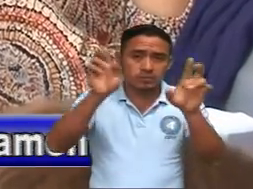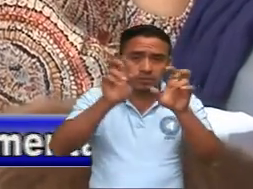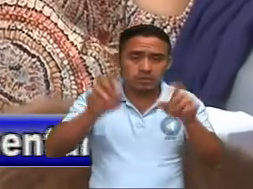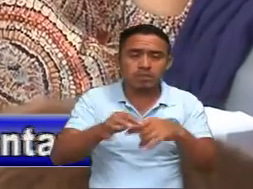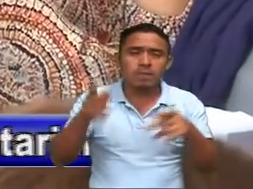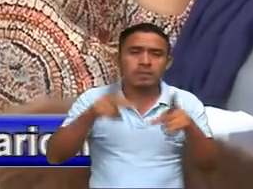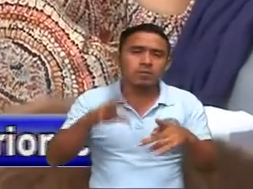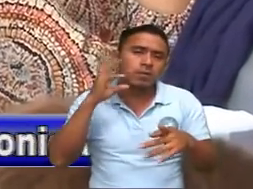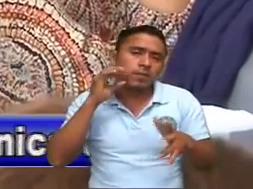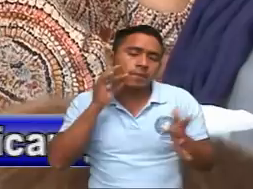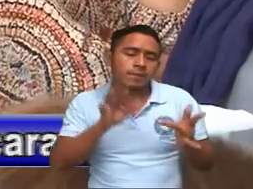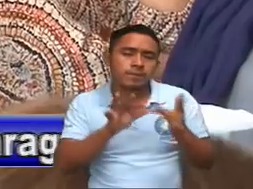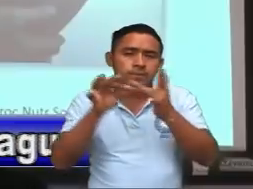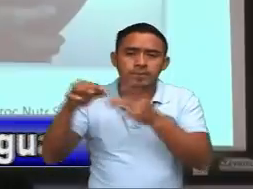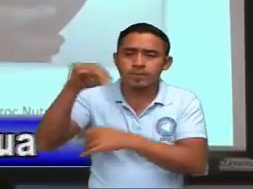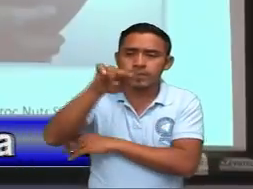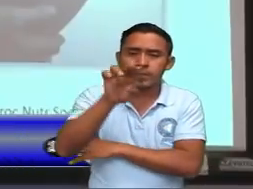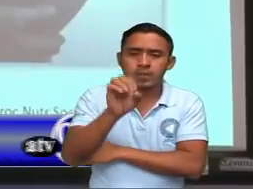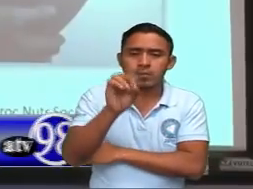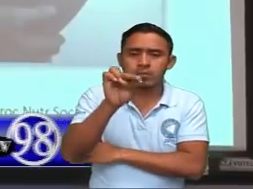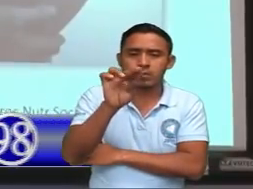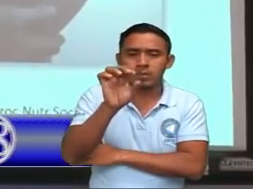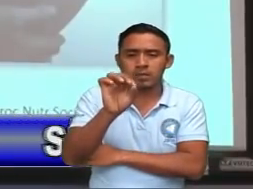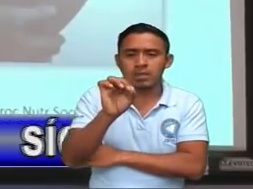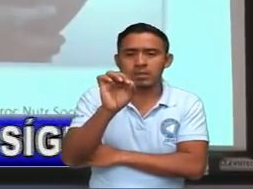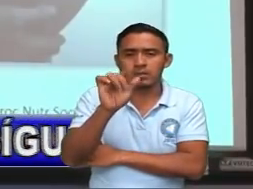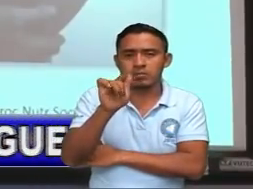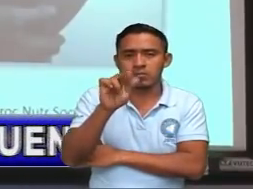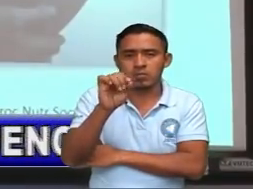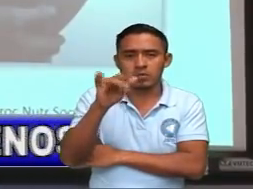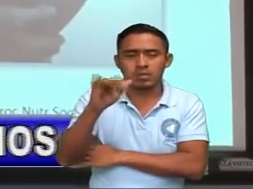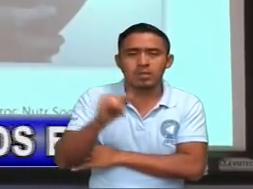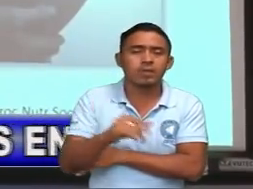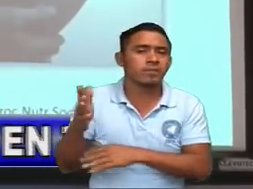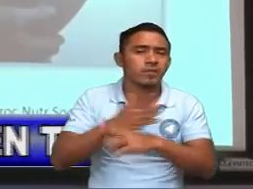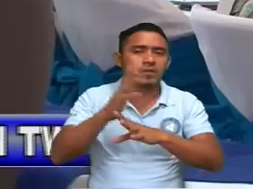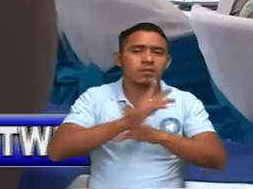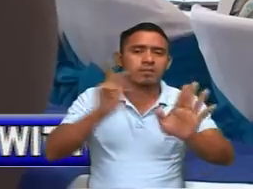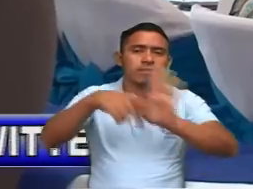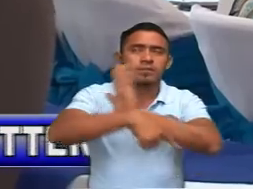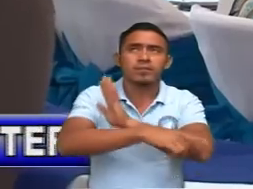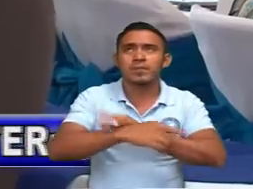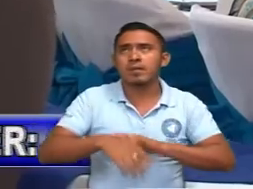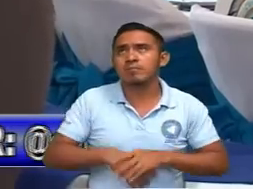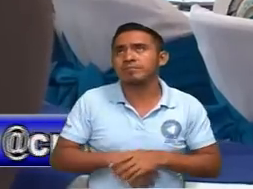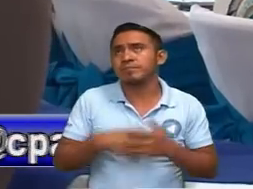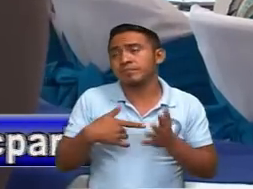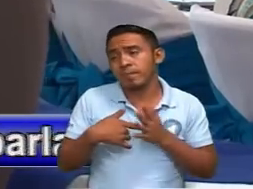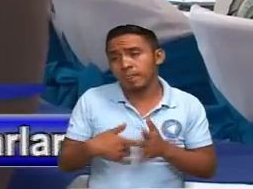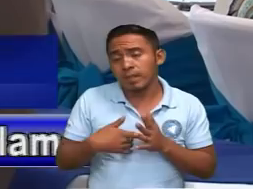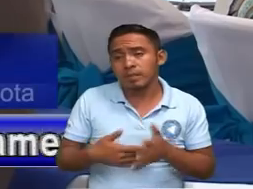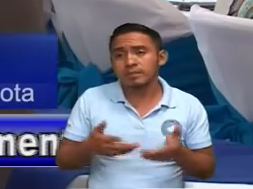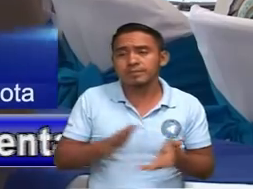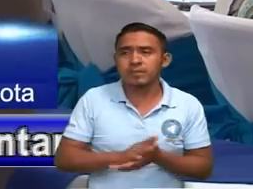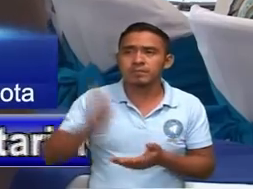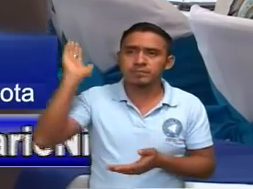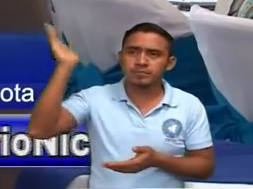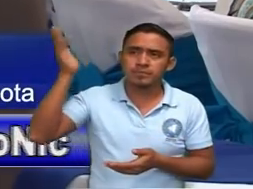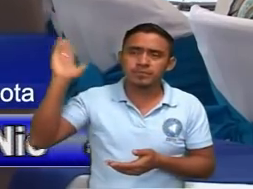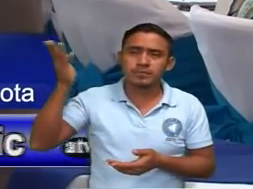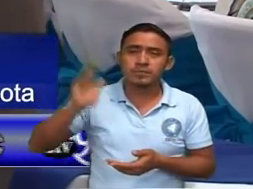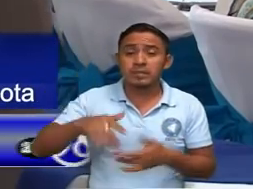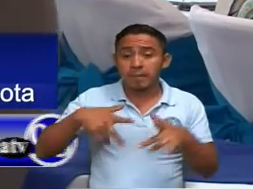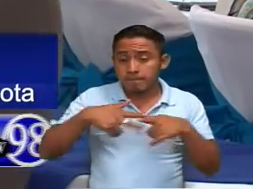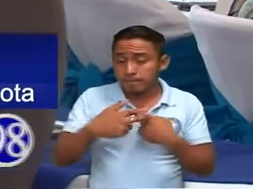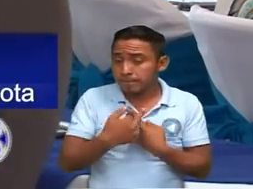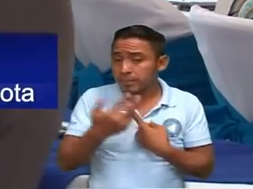de especialistas en neonatología de diferentes países. Por ejemplo, vamos a la charla con la que